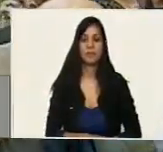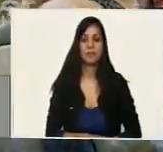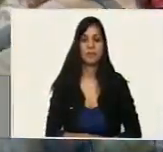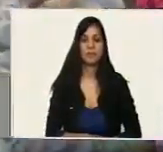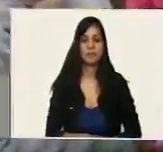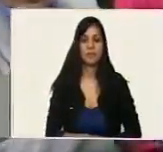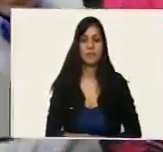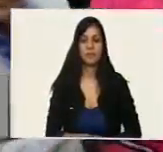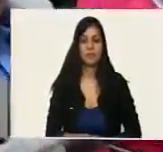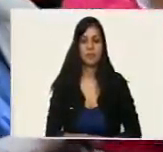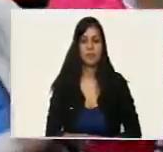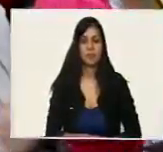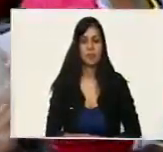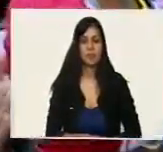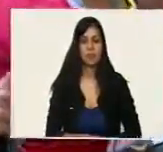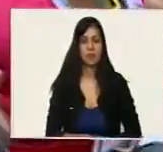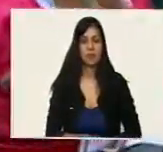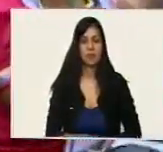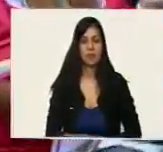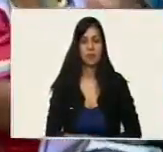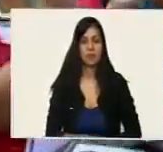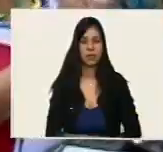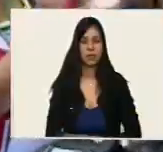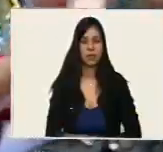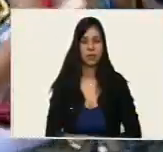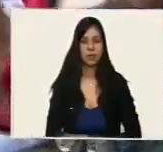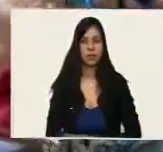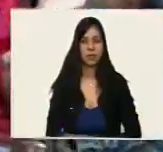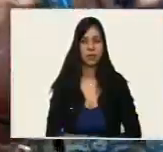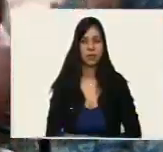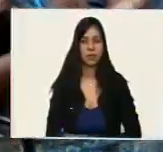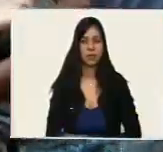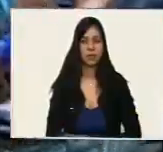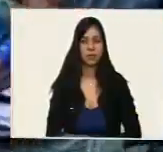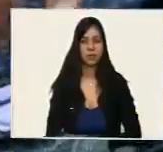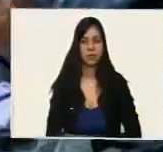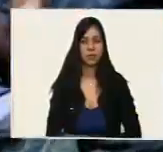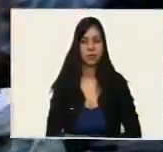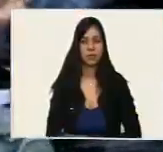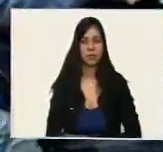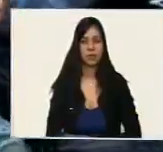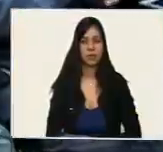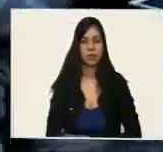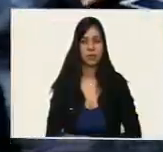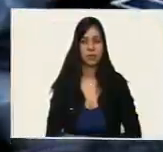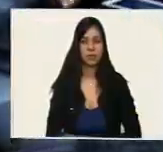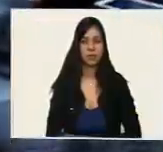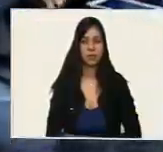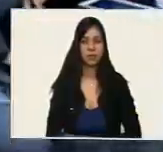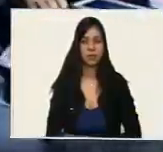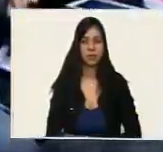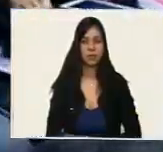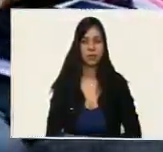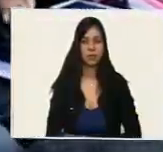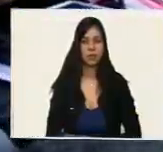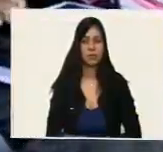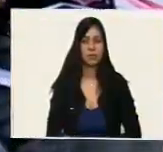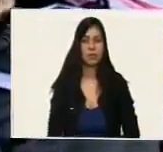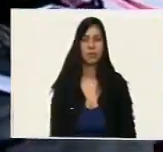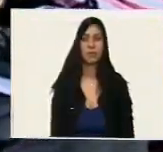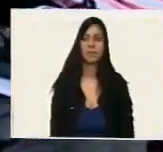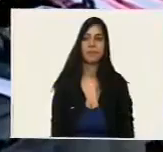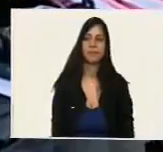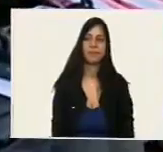al frente de la presidencia del órgano plenipotenciario. En estos momentos escuchamos la propuesta de modificación del orden del día